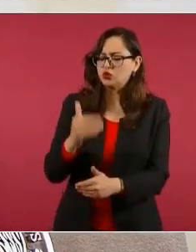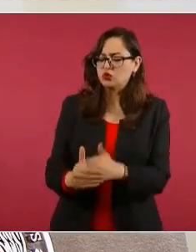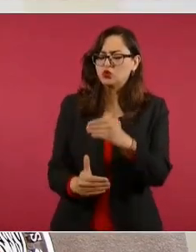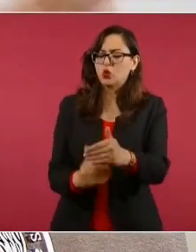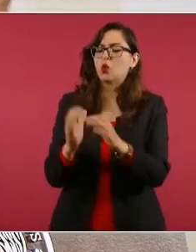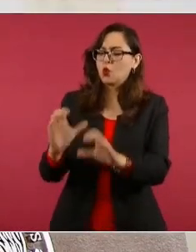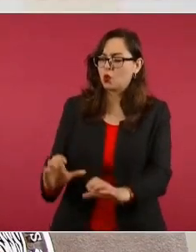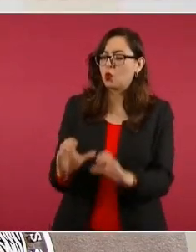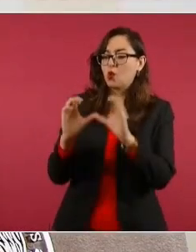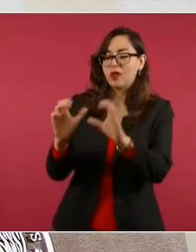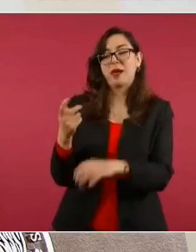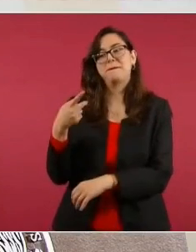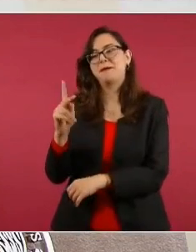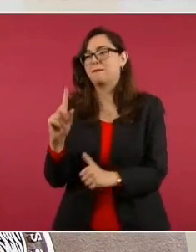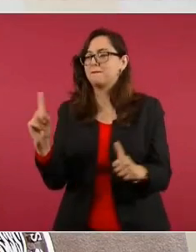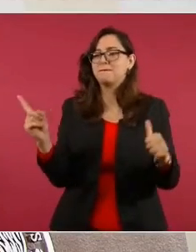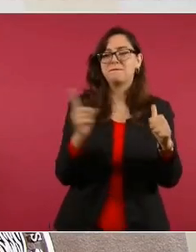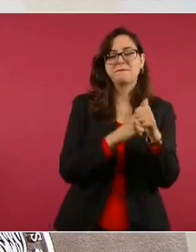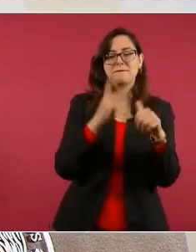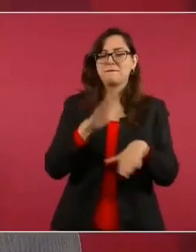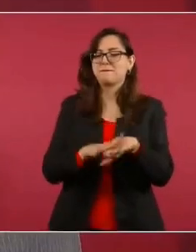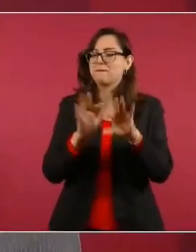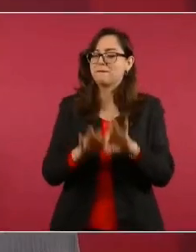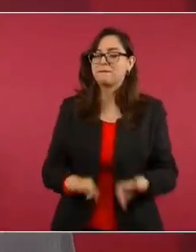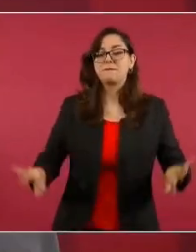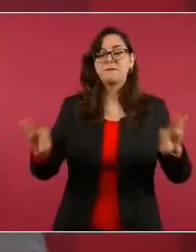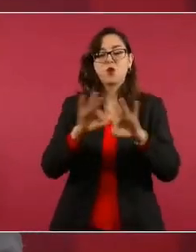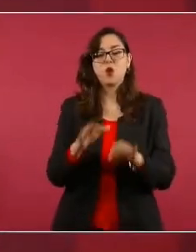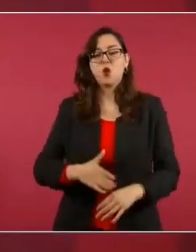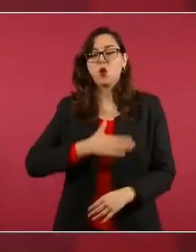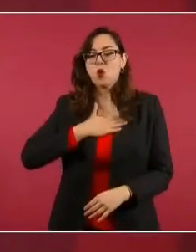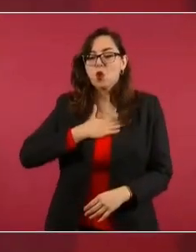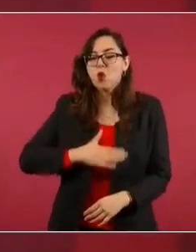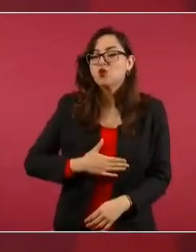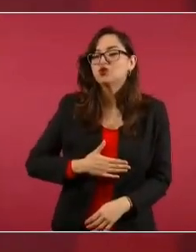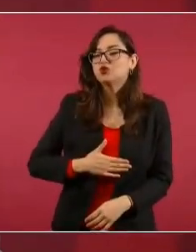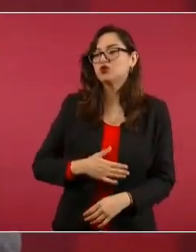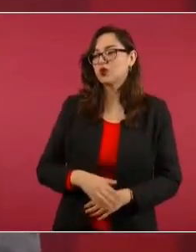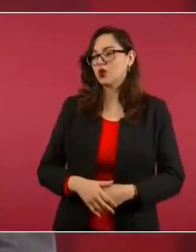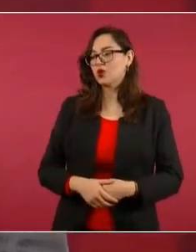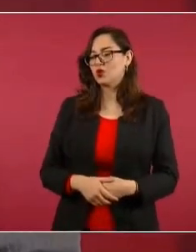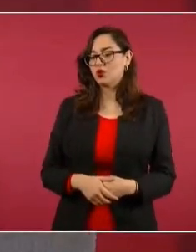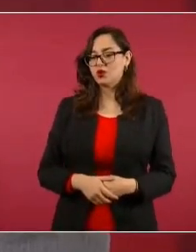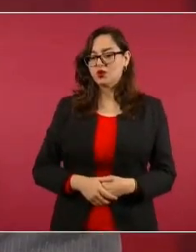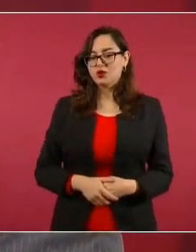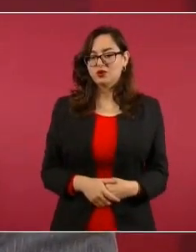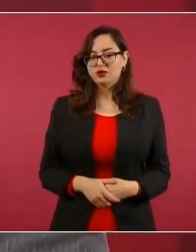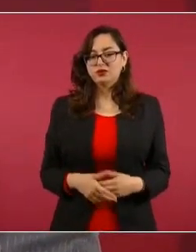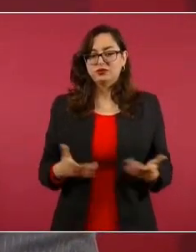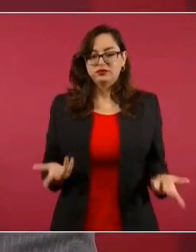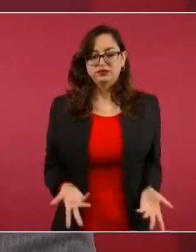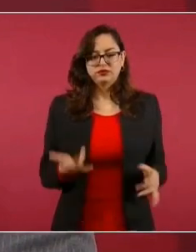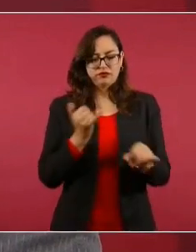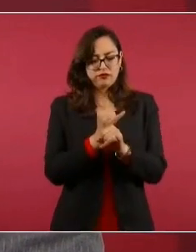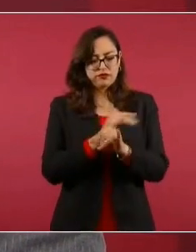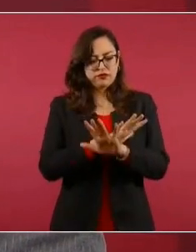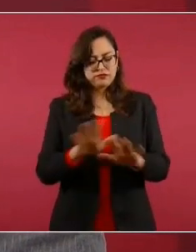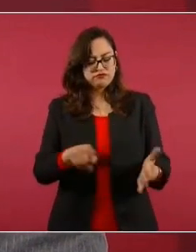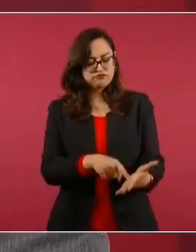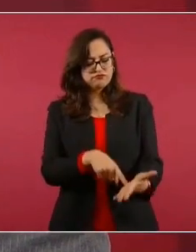pero lo primero es la justicia. Si el informe es convincente,